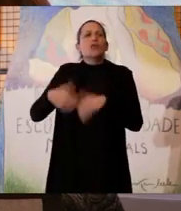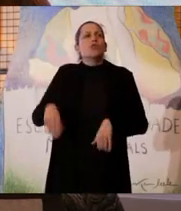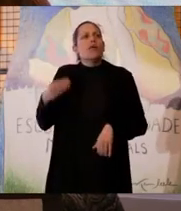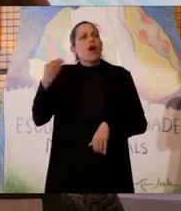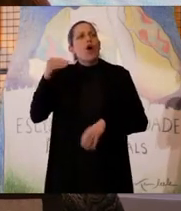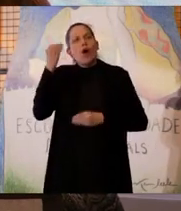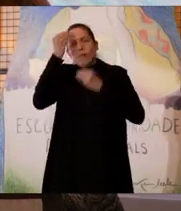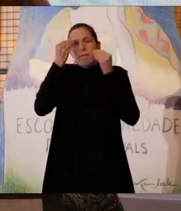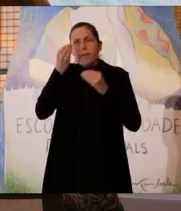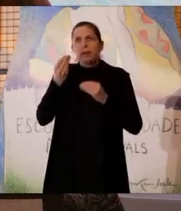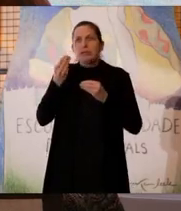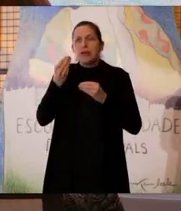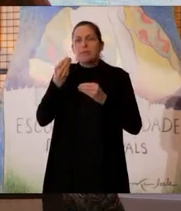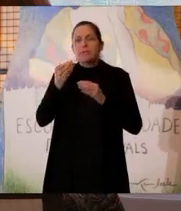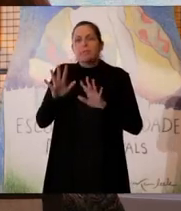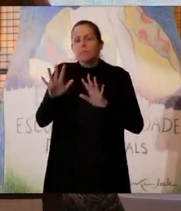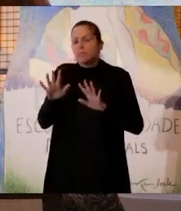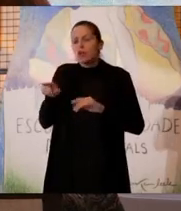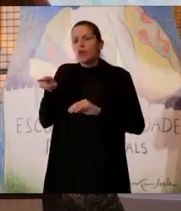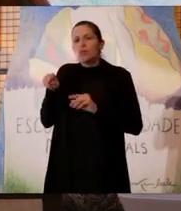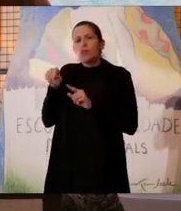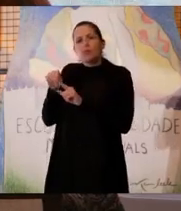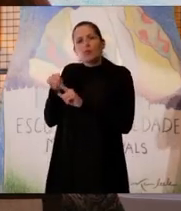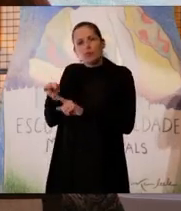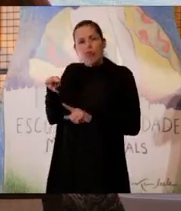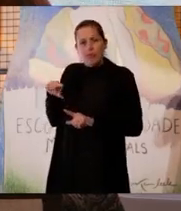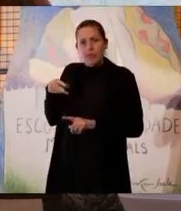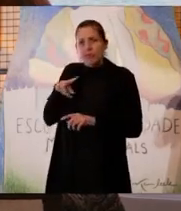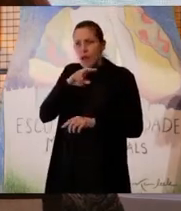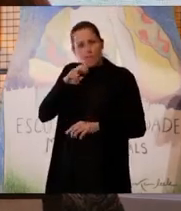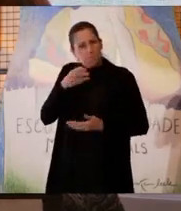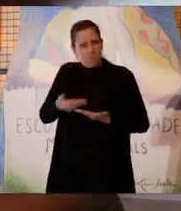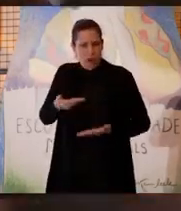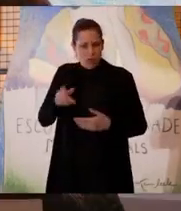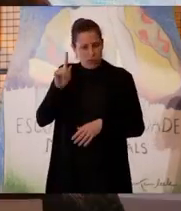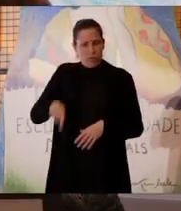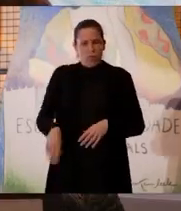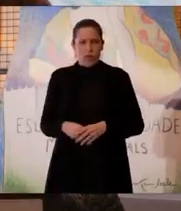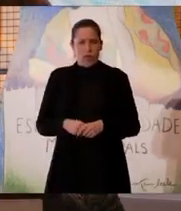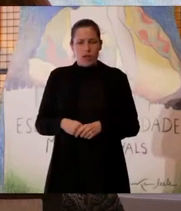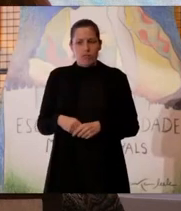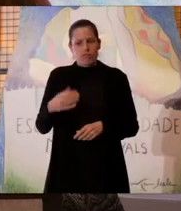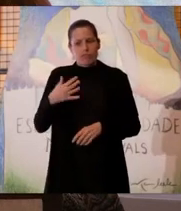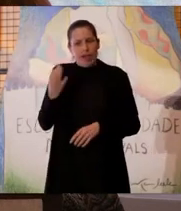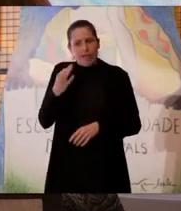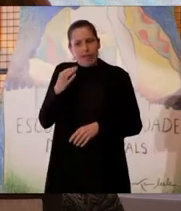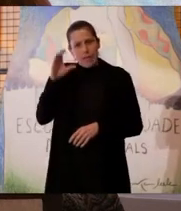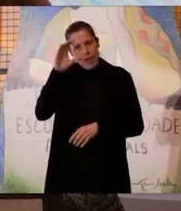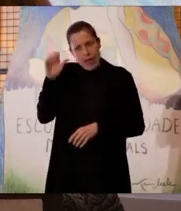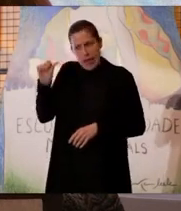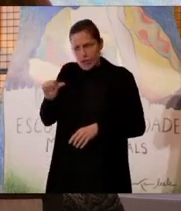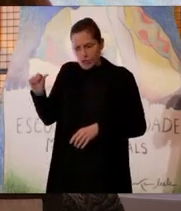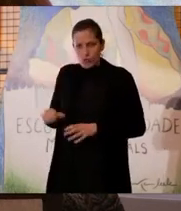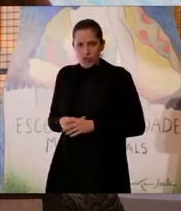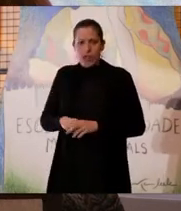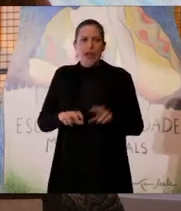incorpora algún algunos puntos de vista que hay que escuchar nadie más contrario al Bueno a la